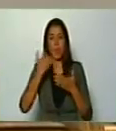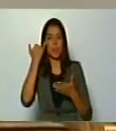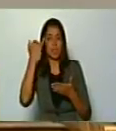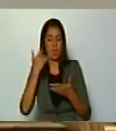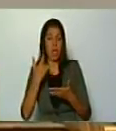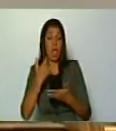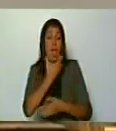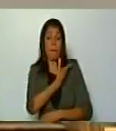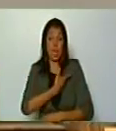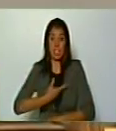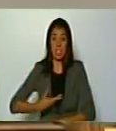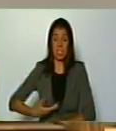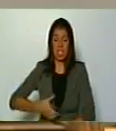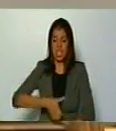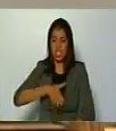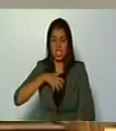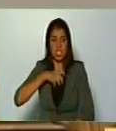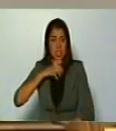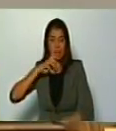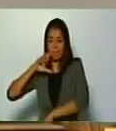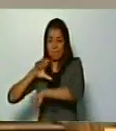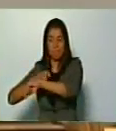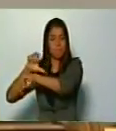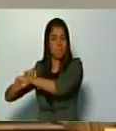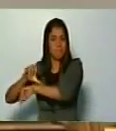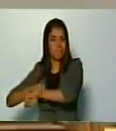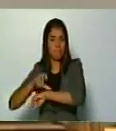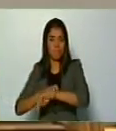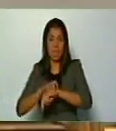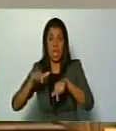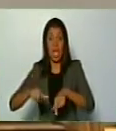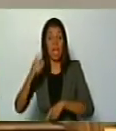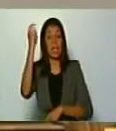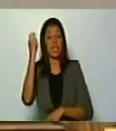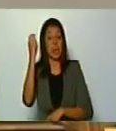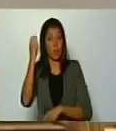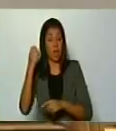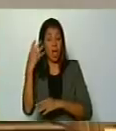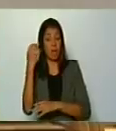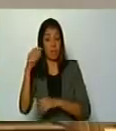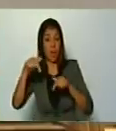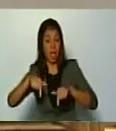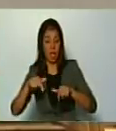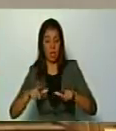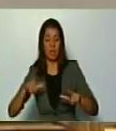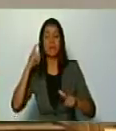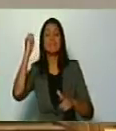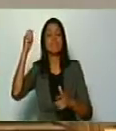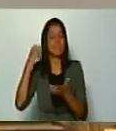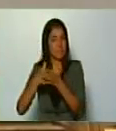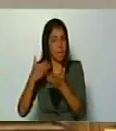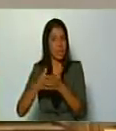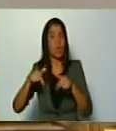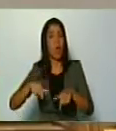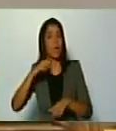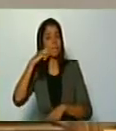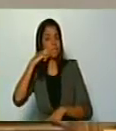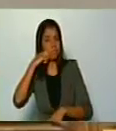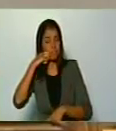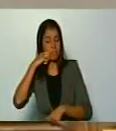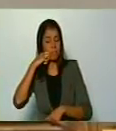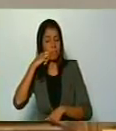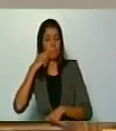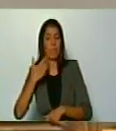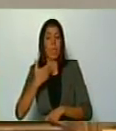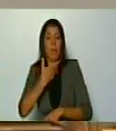fueron arrasados. Esto se convirtió, este Congreso bicameral, estas paredes son testigos de cómo, a la